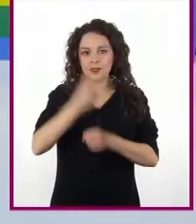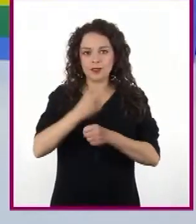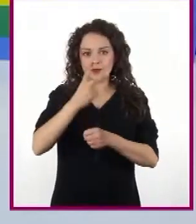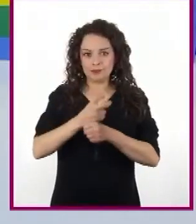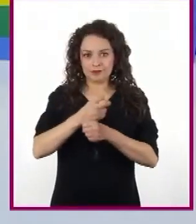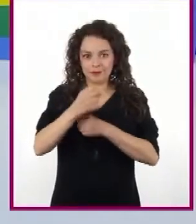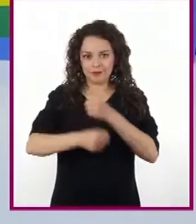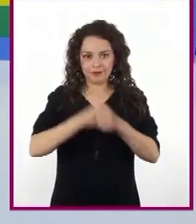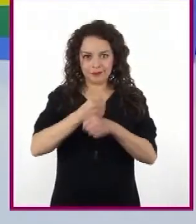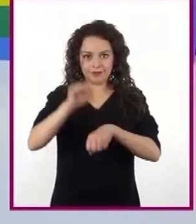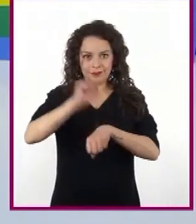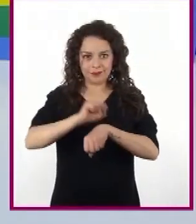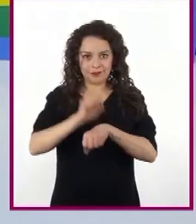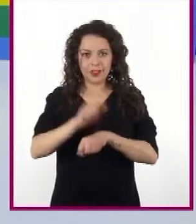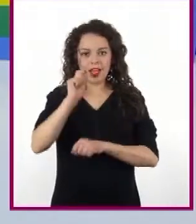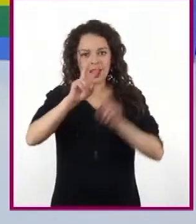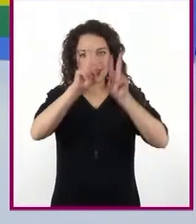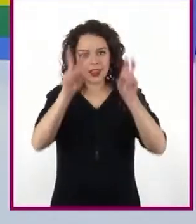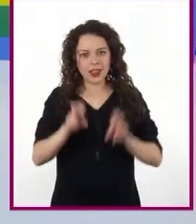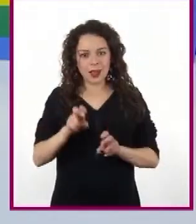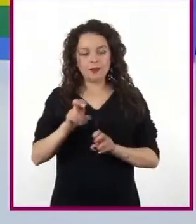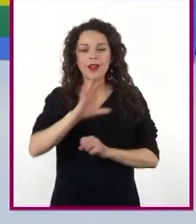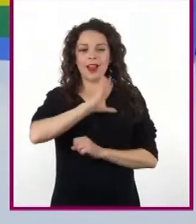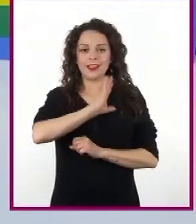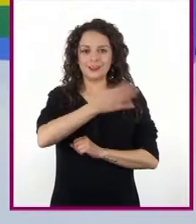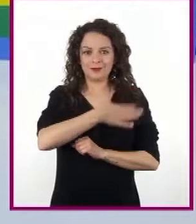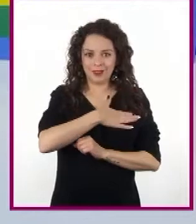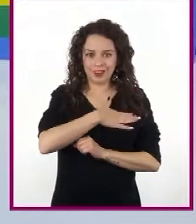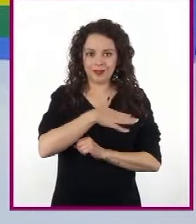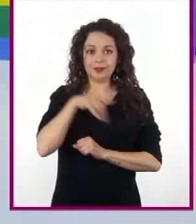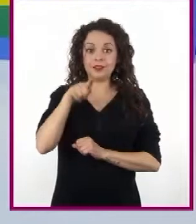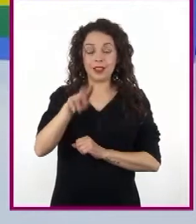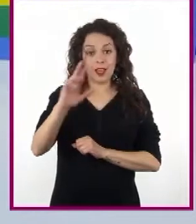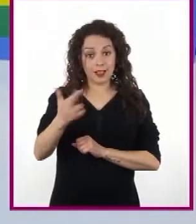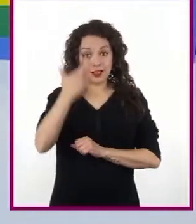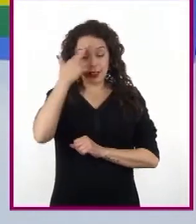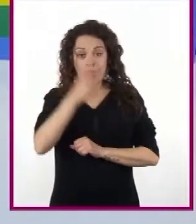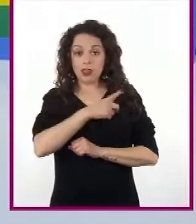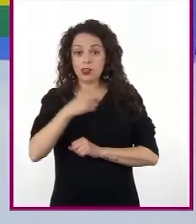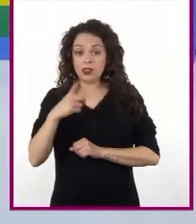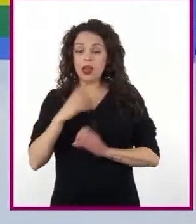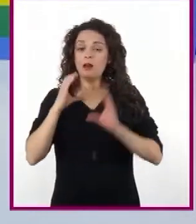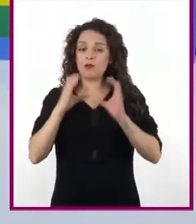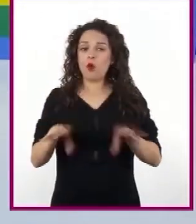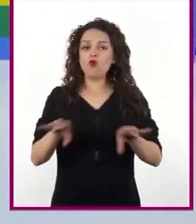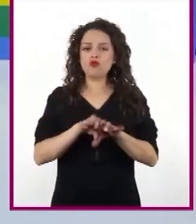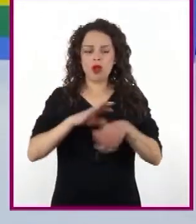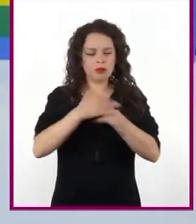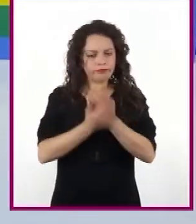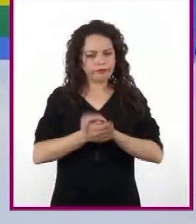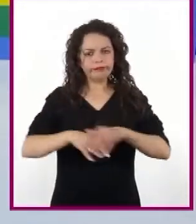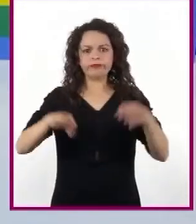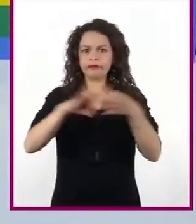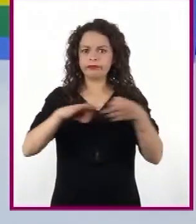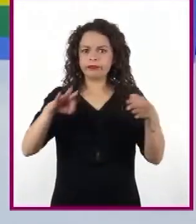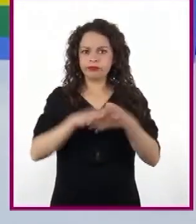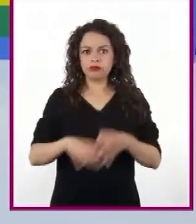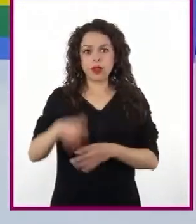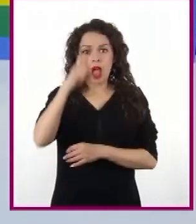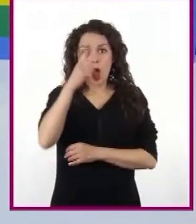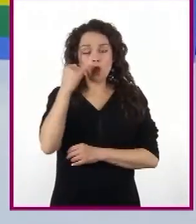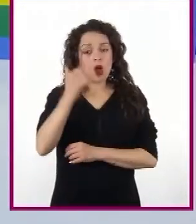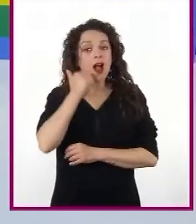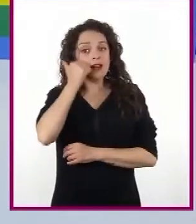secundaria. Antes de iniciar, les recuerdo que debemos seguir cuidándonos, lavando frecuentemente nuestras manos con agua y abundante